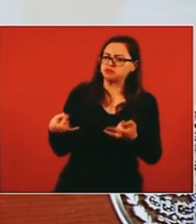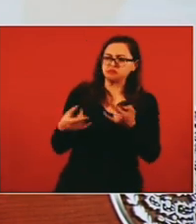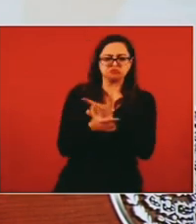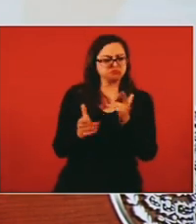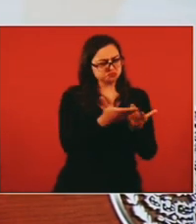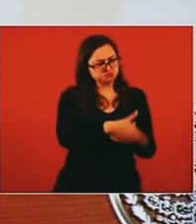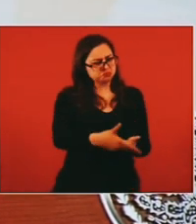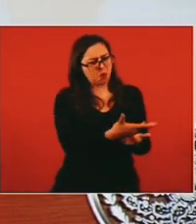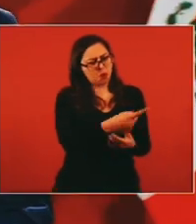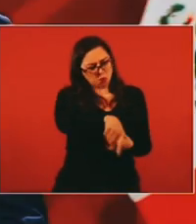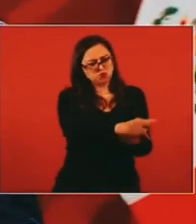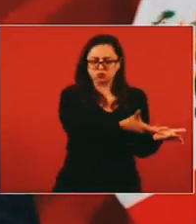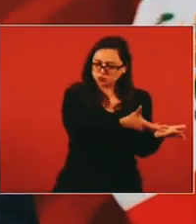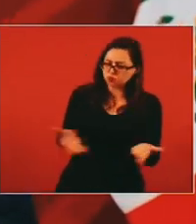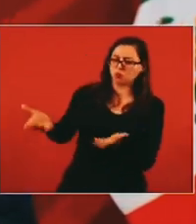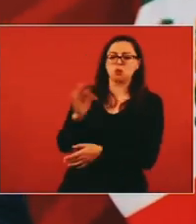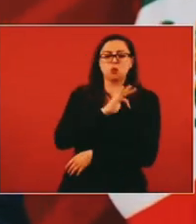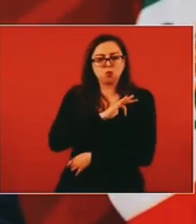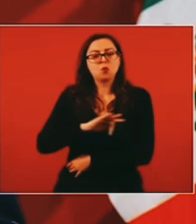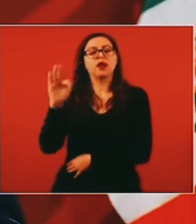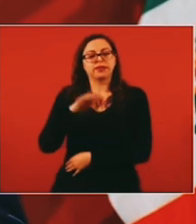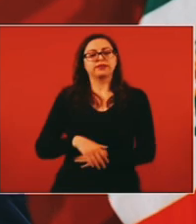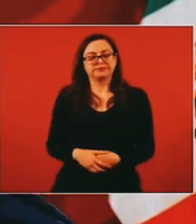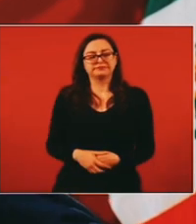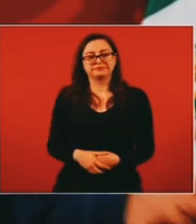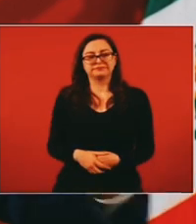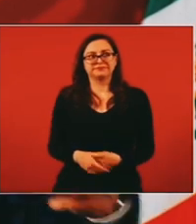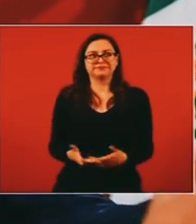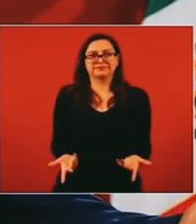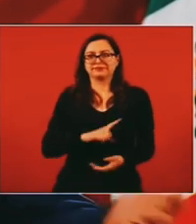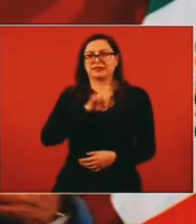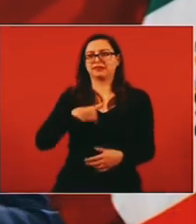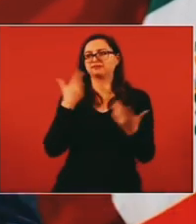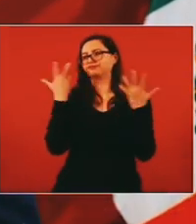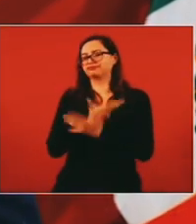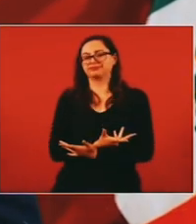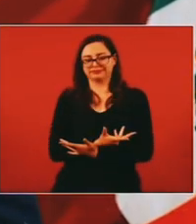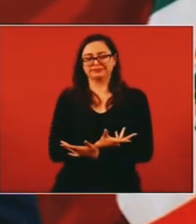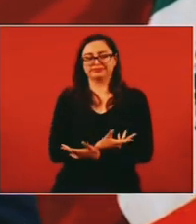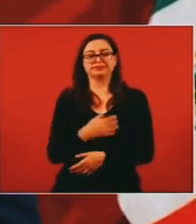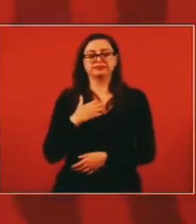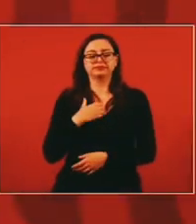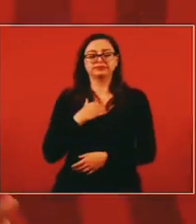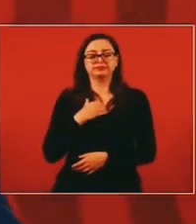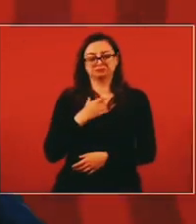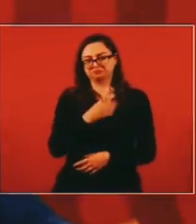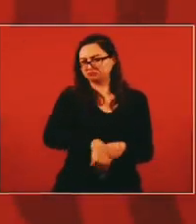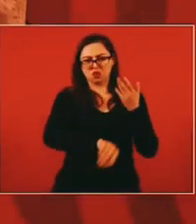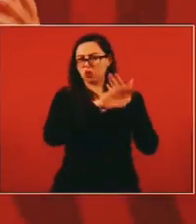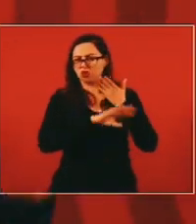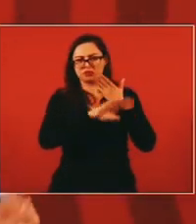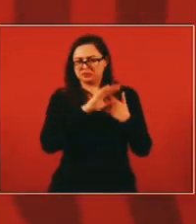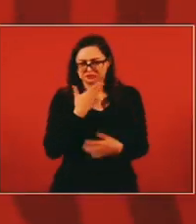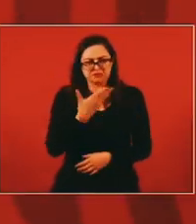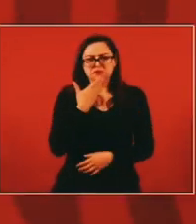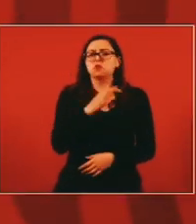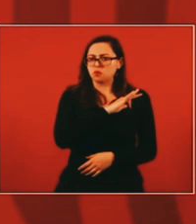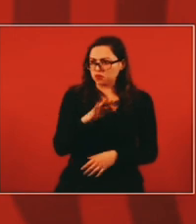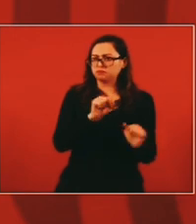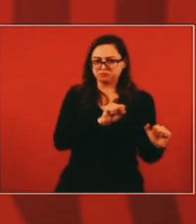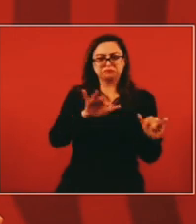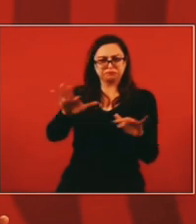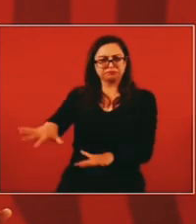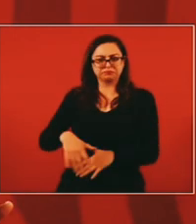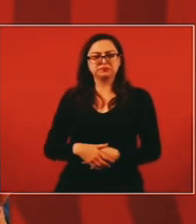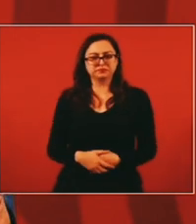había ofrecido el que podían venir Todos los opositores y con Ánimo